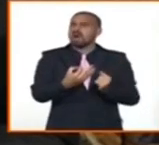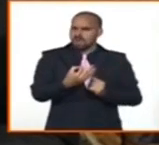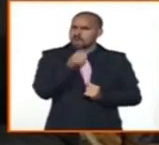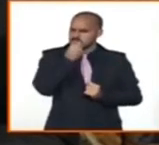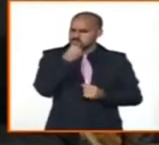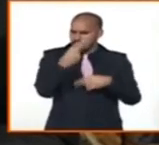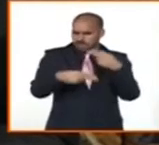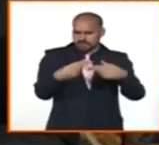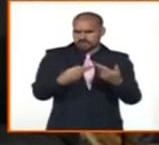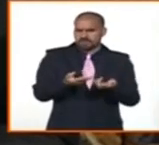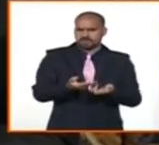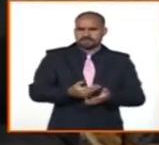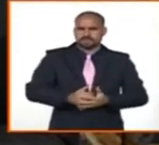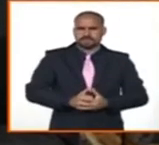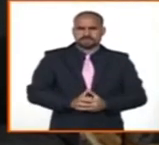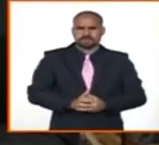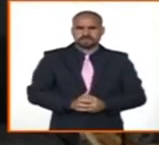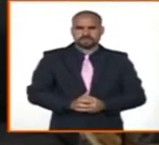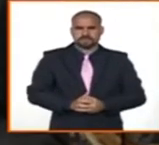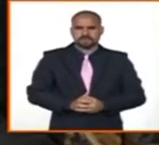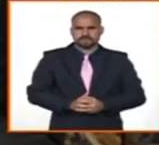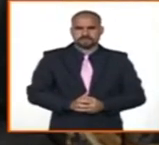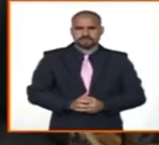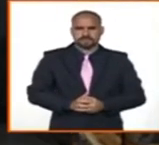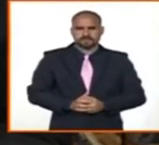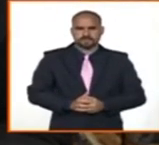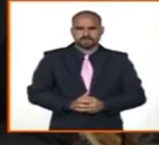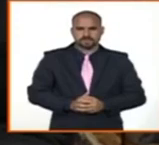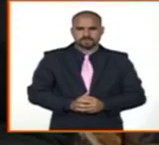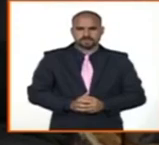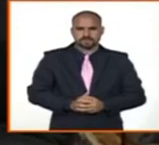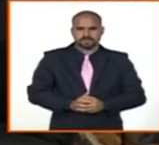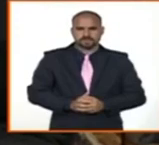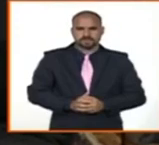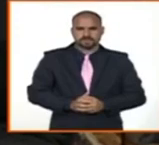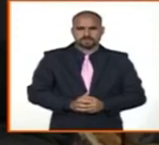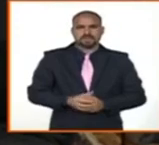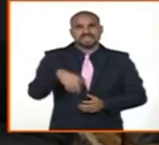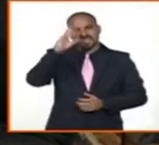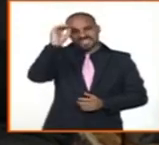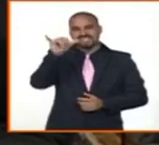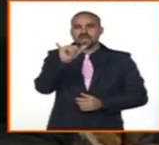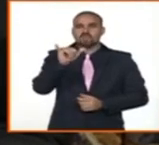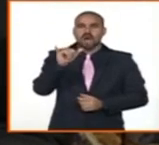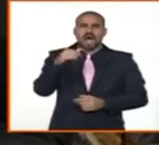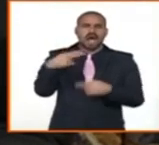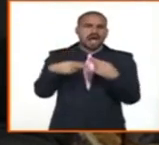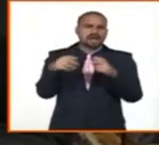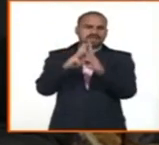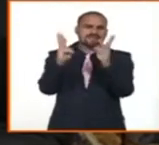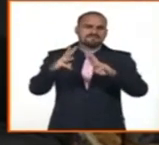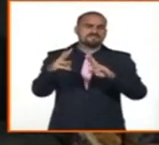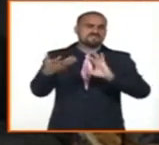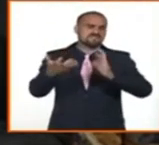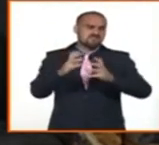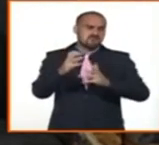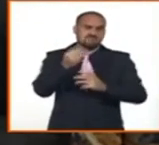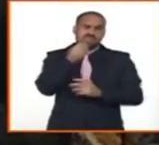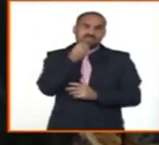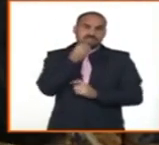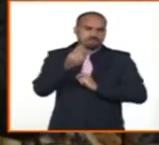a la plataforma esta de restauración neocolonial y neoliberal que nos quieren imponer.